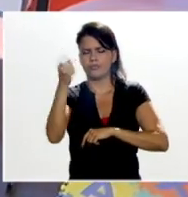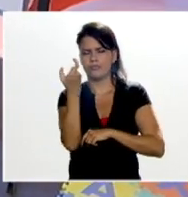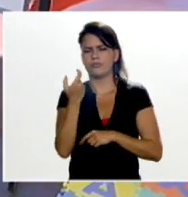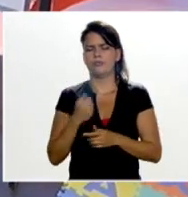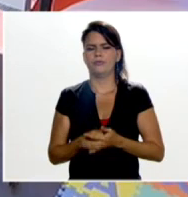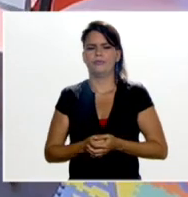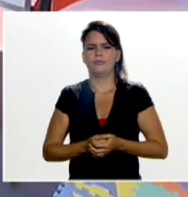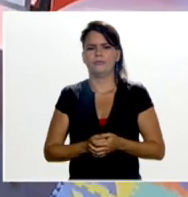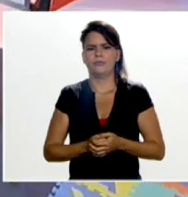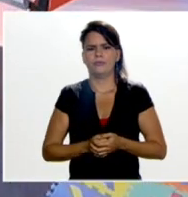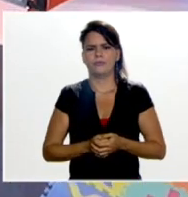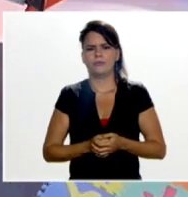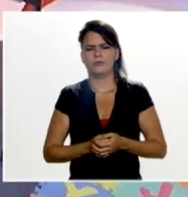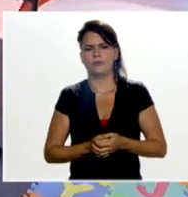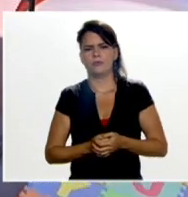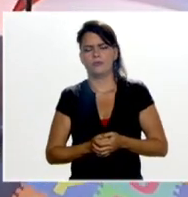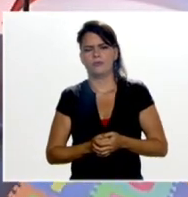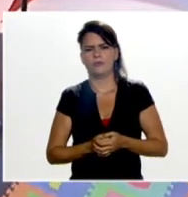la siguiente: